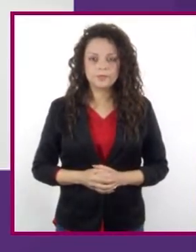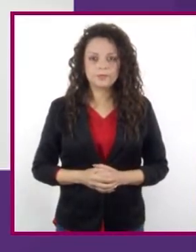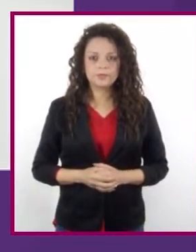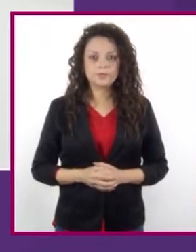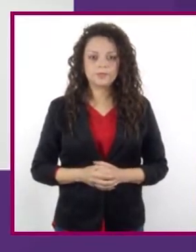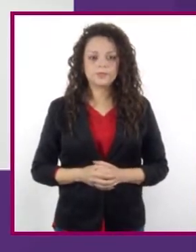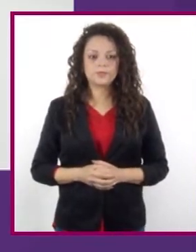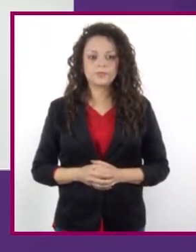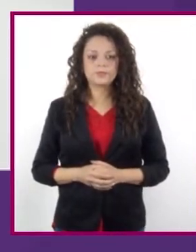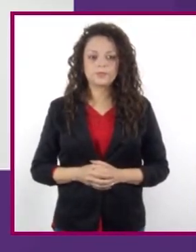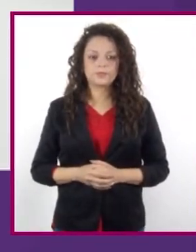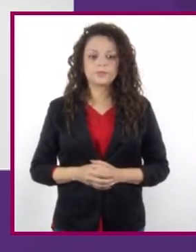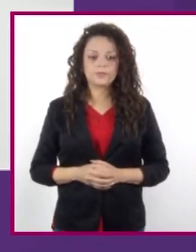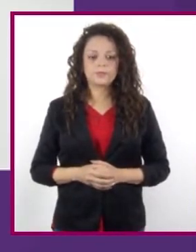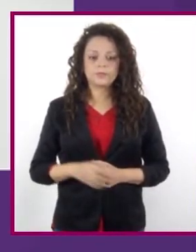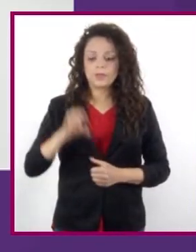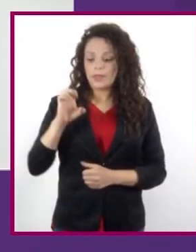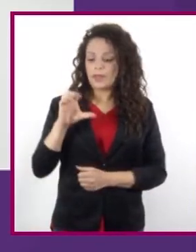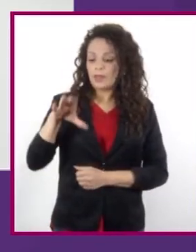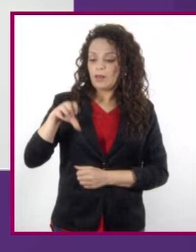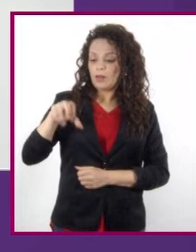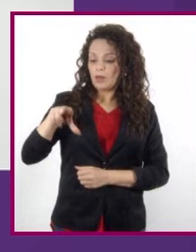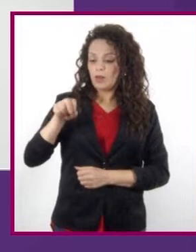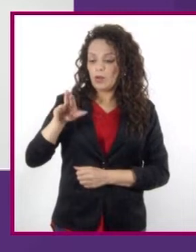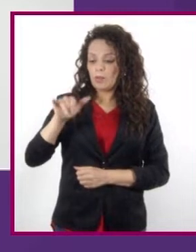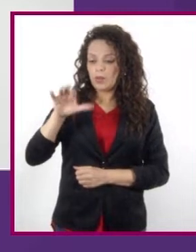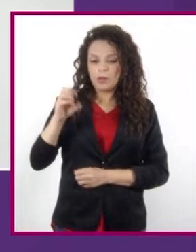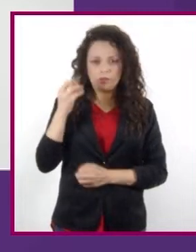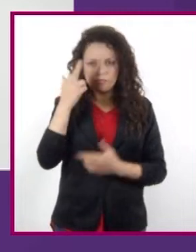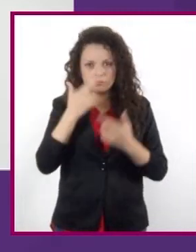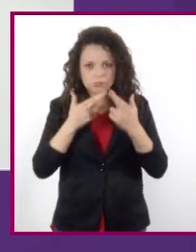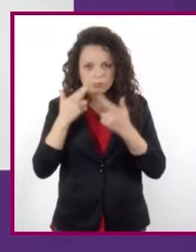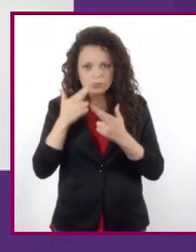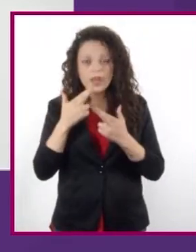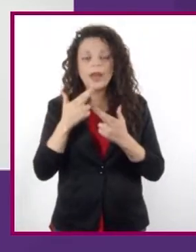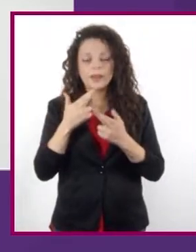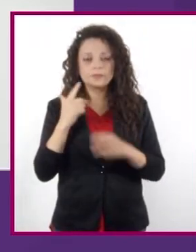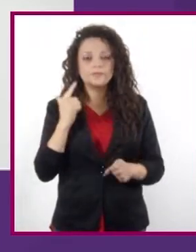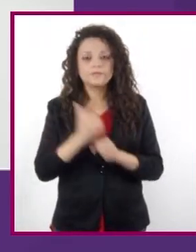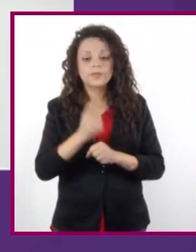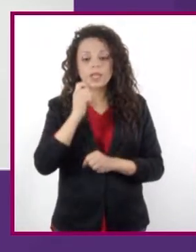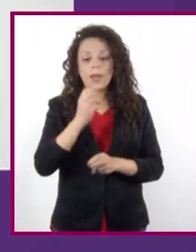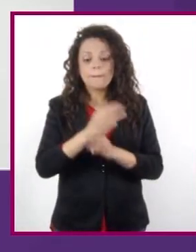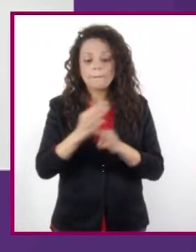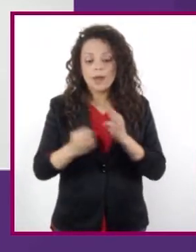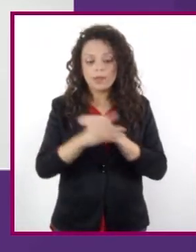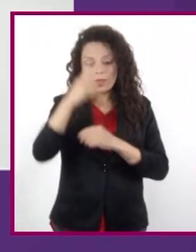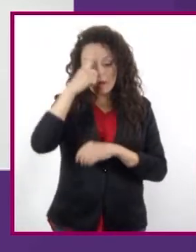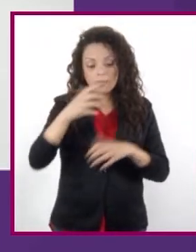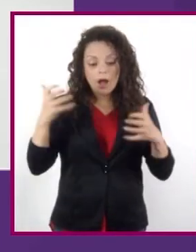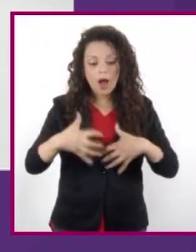El análisis económico consiste en identificar los materiales de construcción de un objeto.